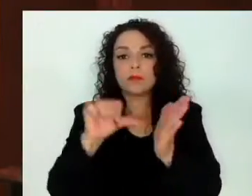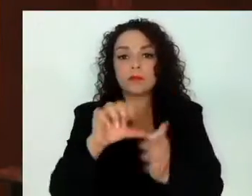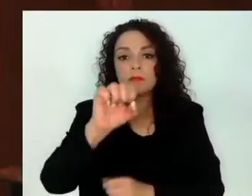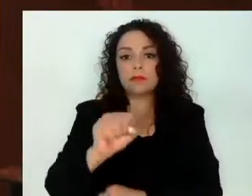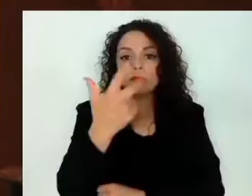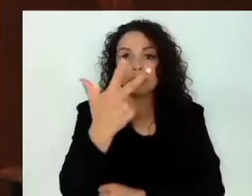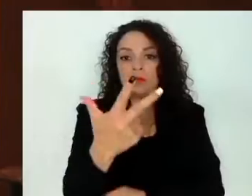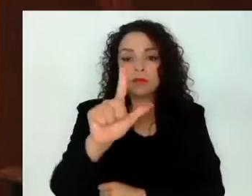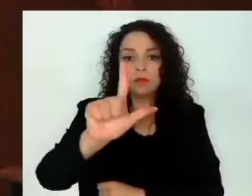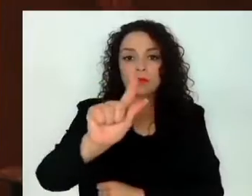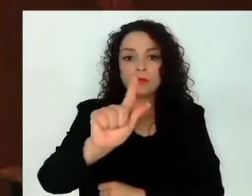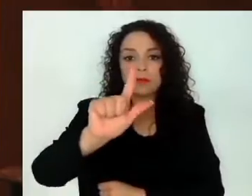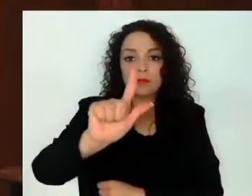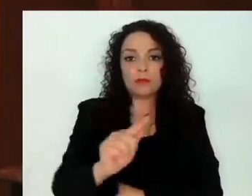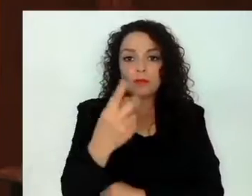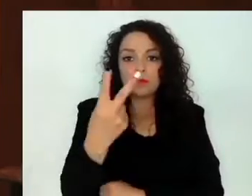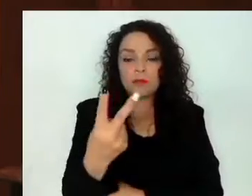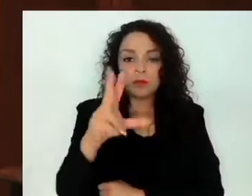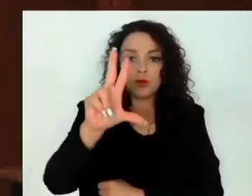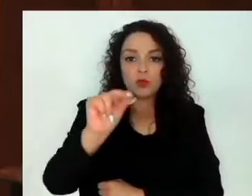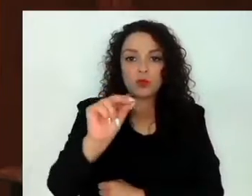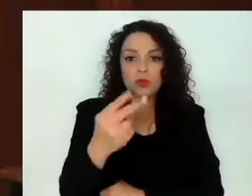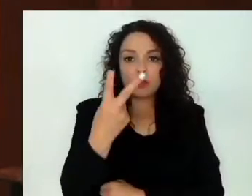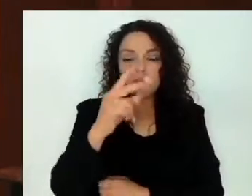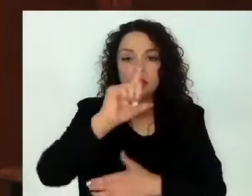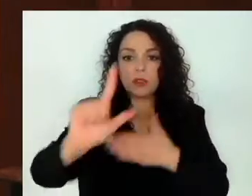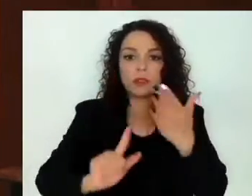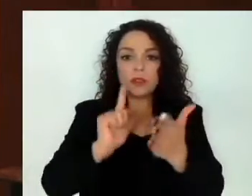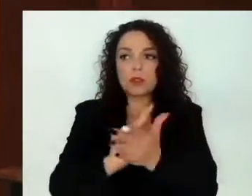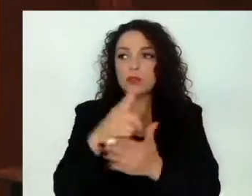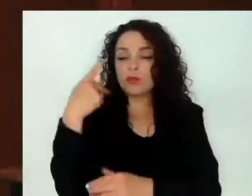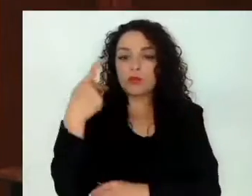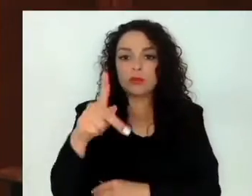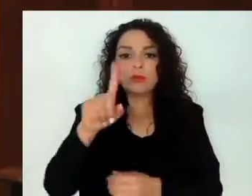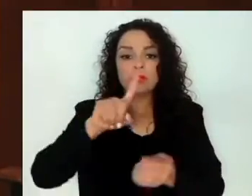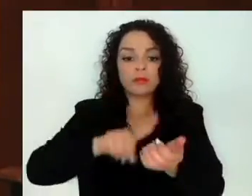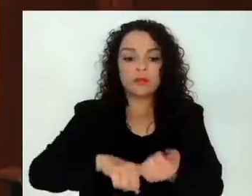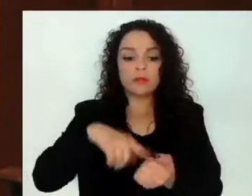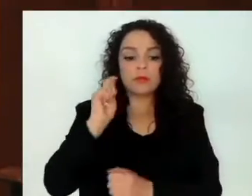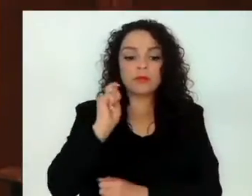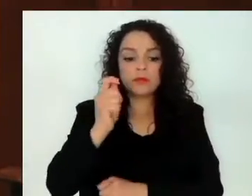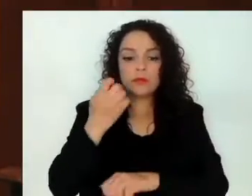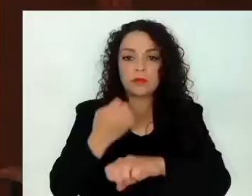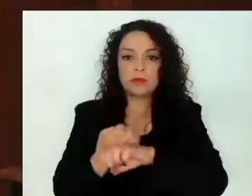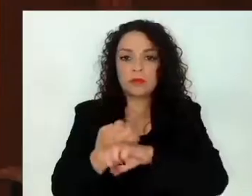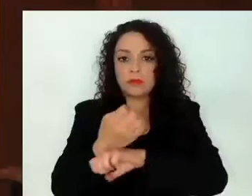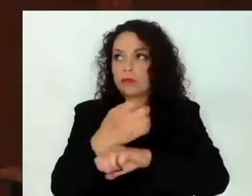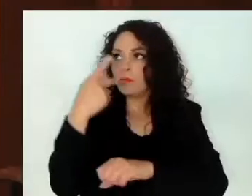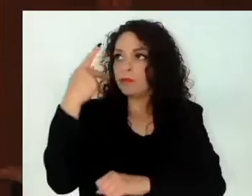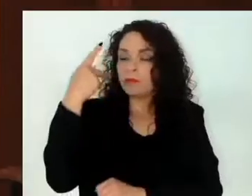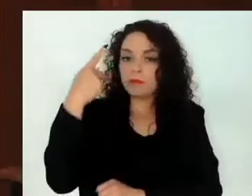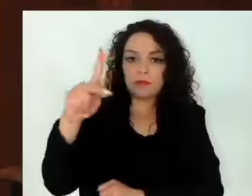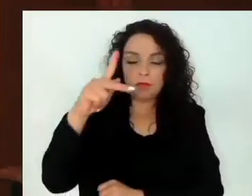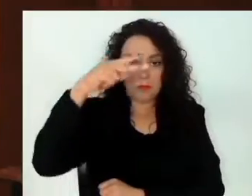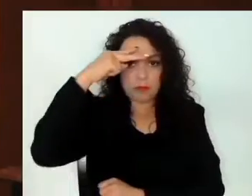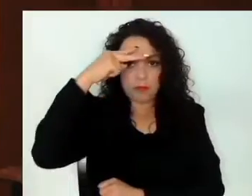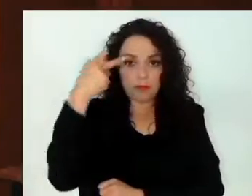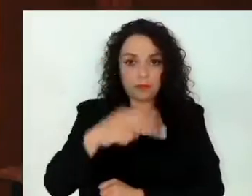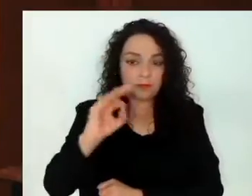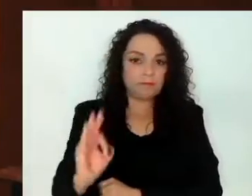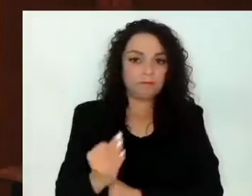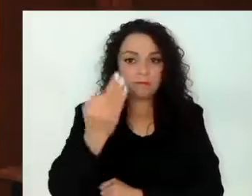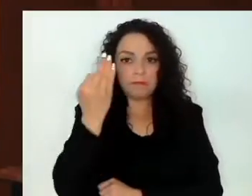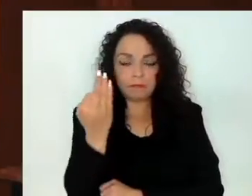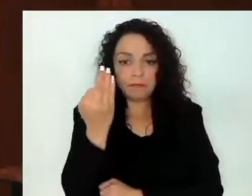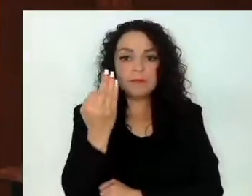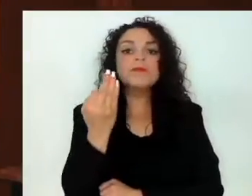70, 72 y 82 de la Ley Orgánica del Poder Legislativo del Estado Libre y Soberano de México, en relación con